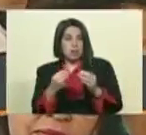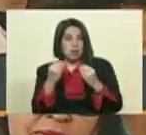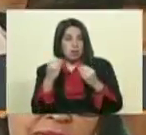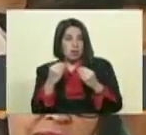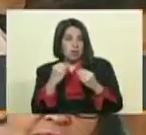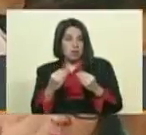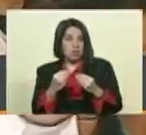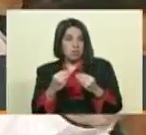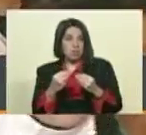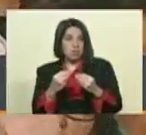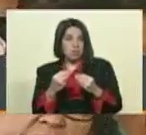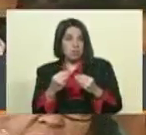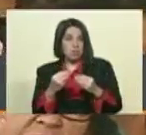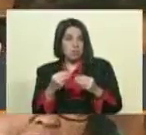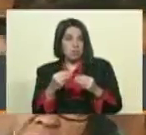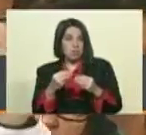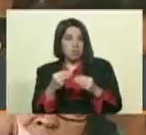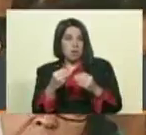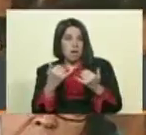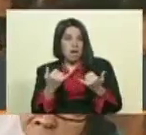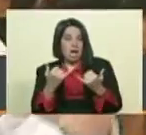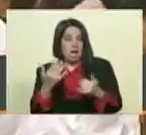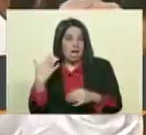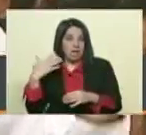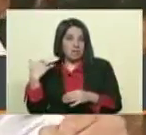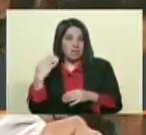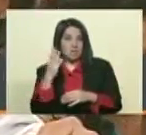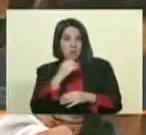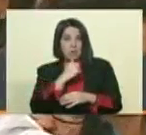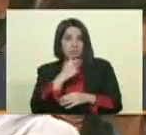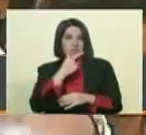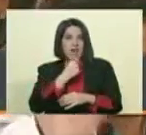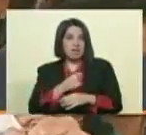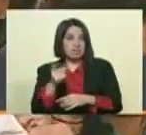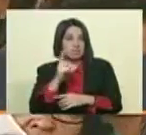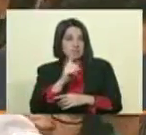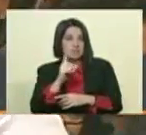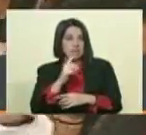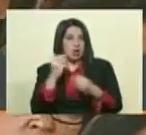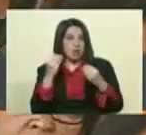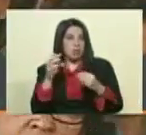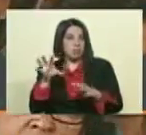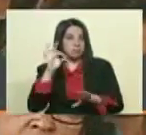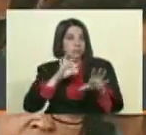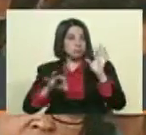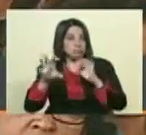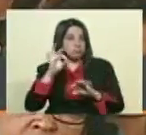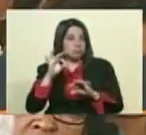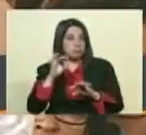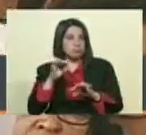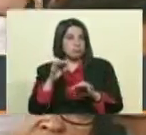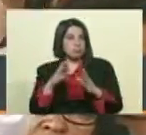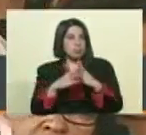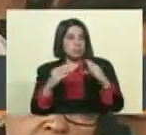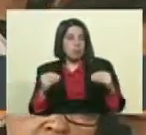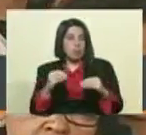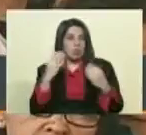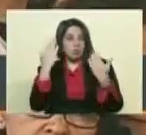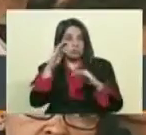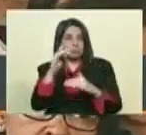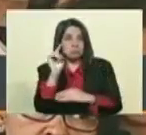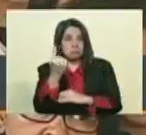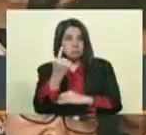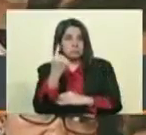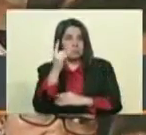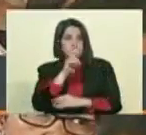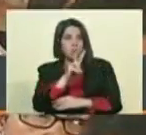seguridad ciudadana, y lo estamos constatando. ¿Para qué? Para hacer la captación, selección y elección de la Corte